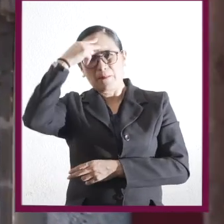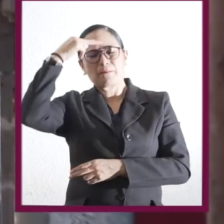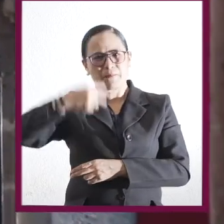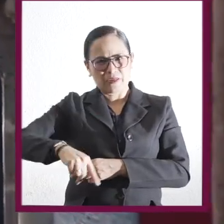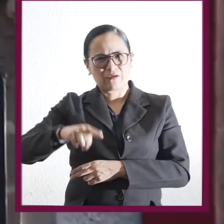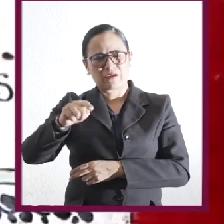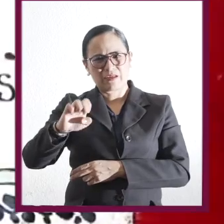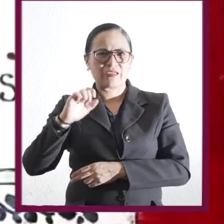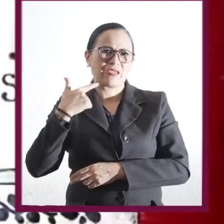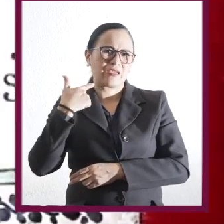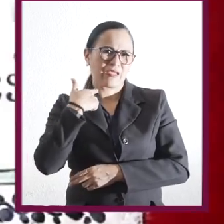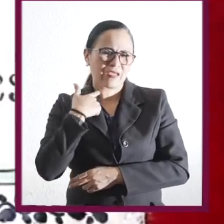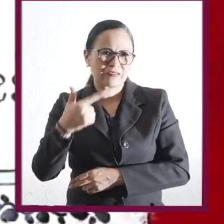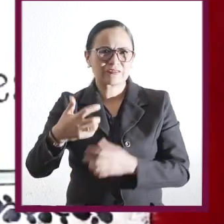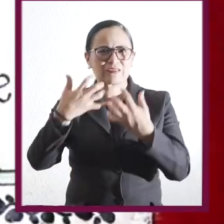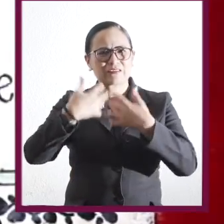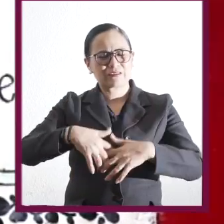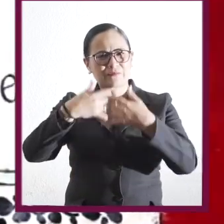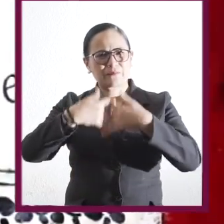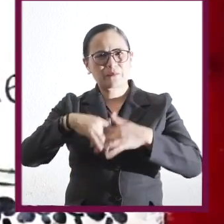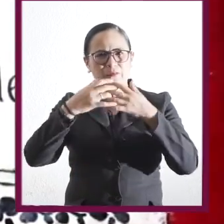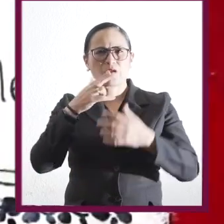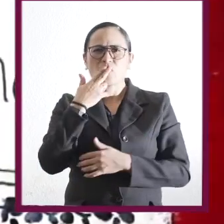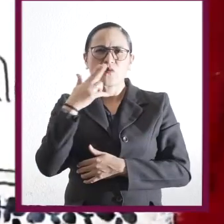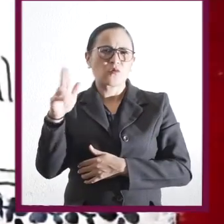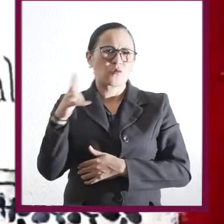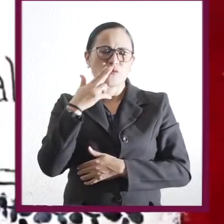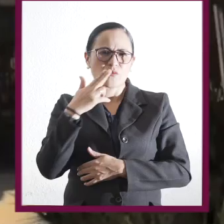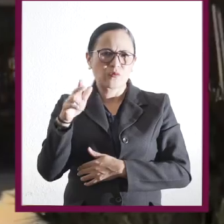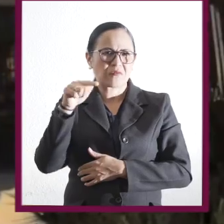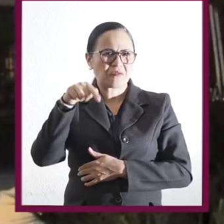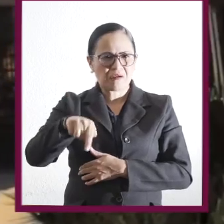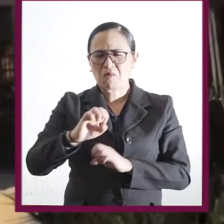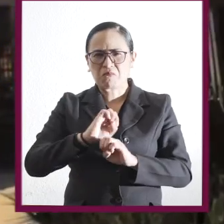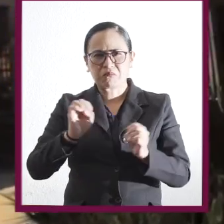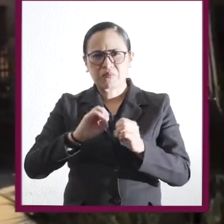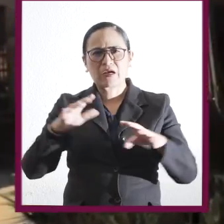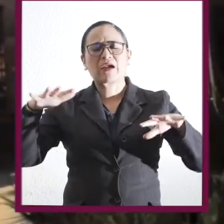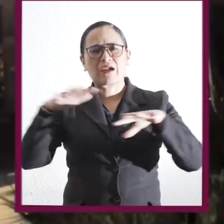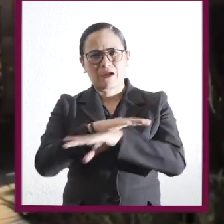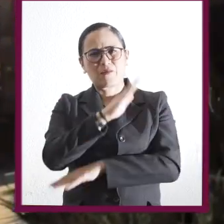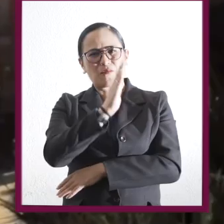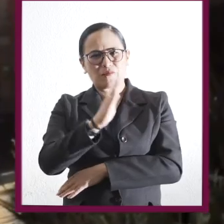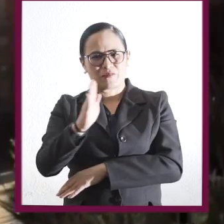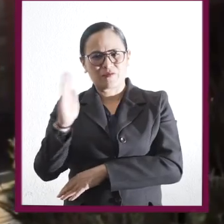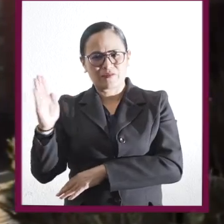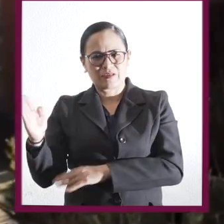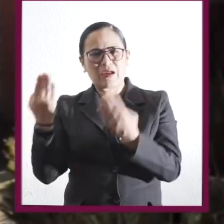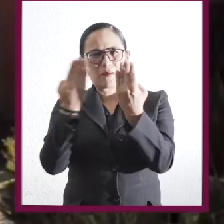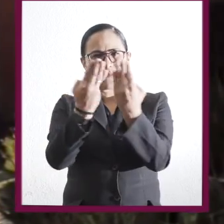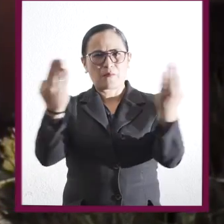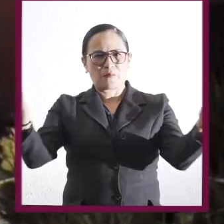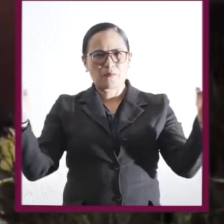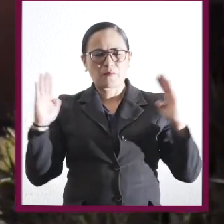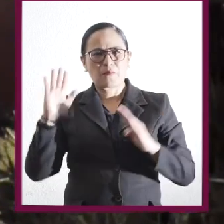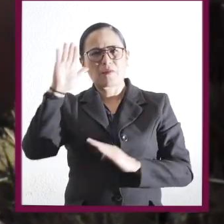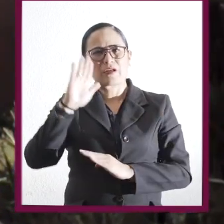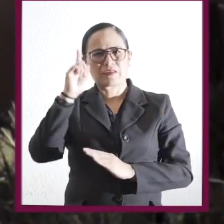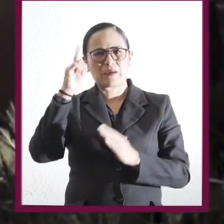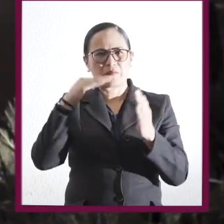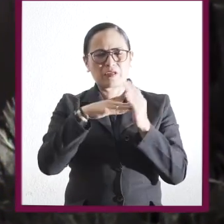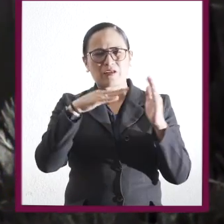las antiguas instalaciones de la Real Fábrica de Puros y Tabaco, un complejo similar a una fortaleza que data